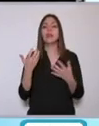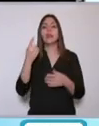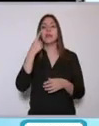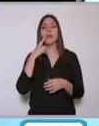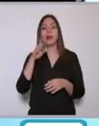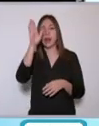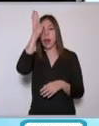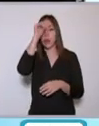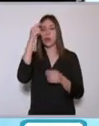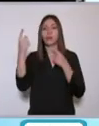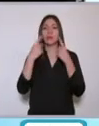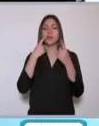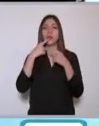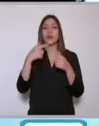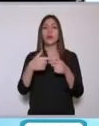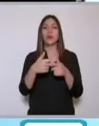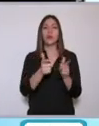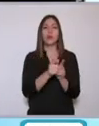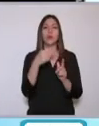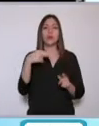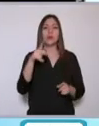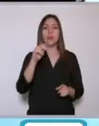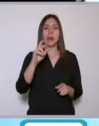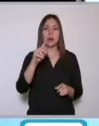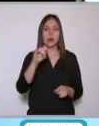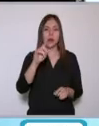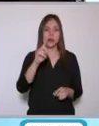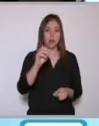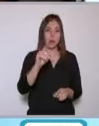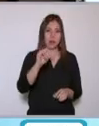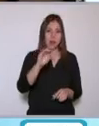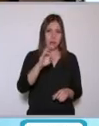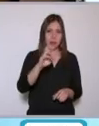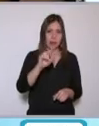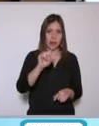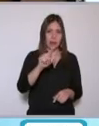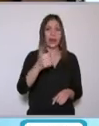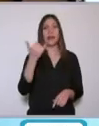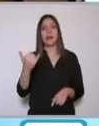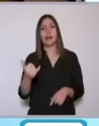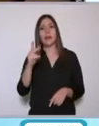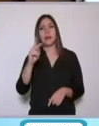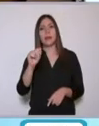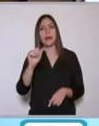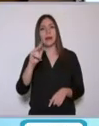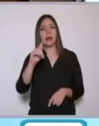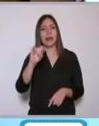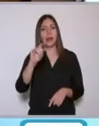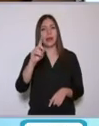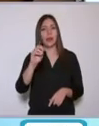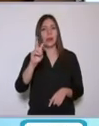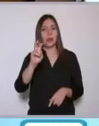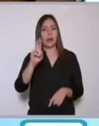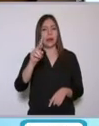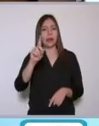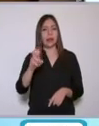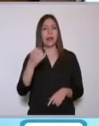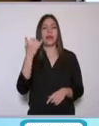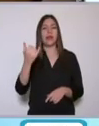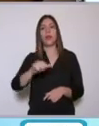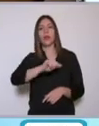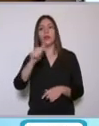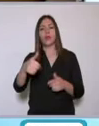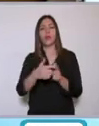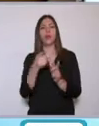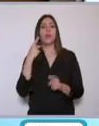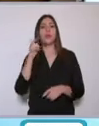entre el Partido Liberal, el Partido Verde y la Unión Democristiana, que es la que encabeza Angela Merkel. Esa es una opción